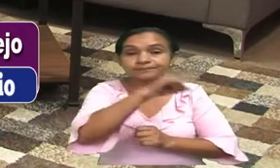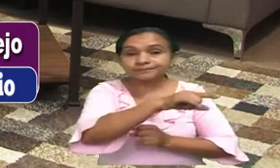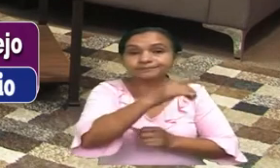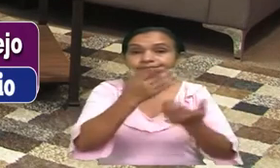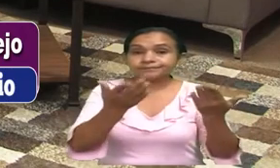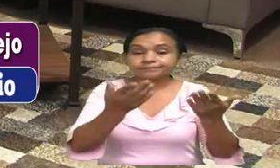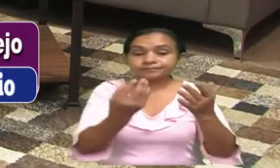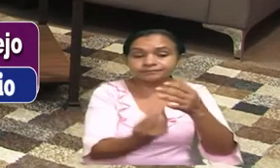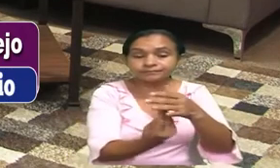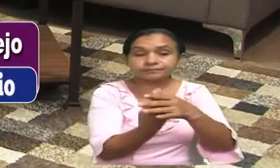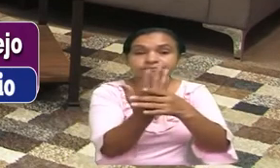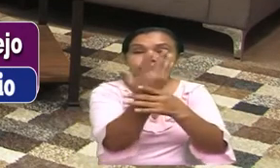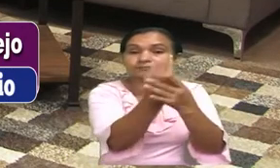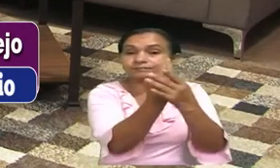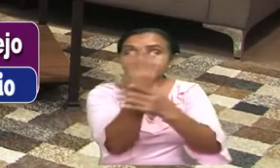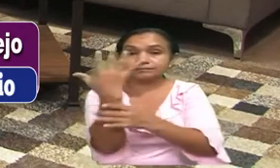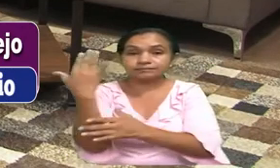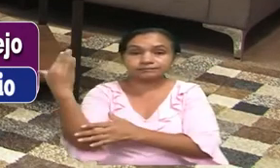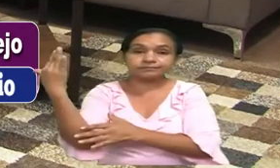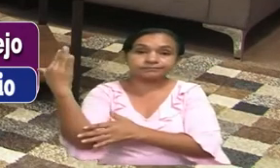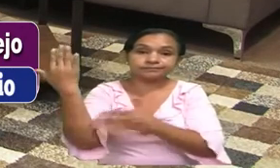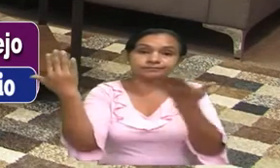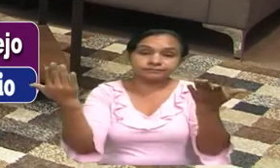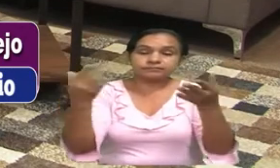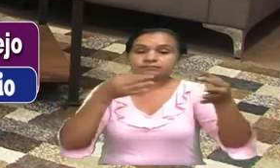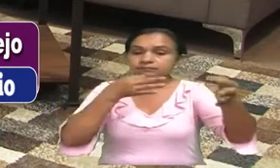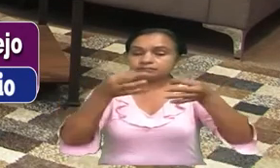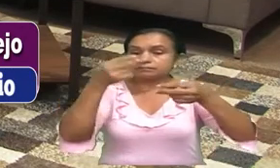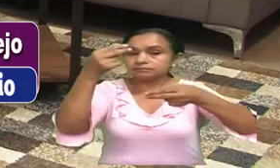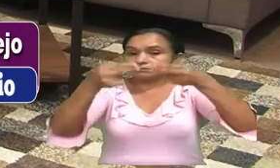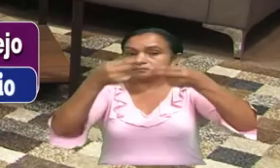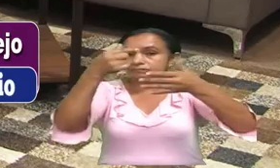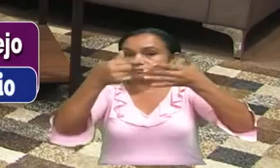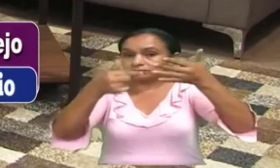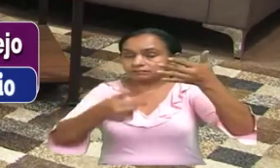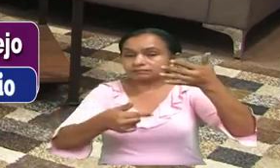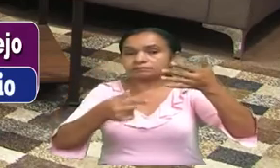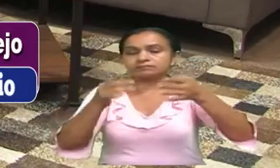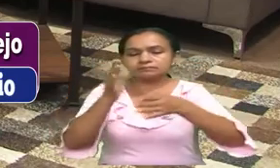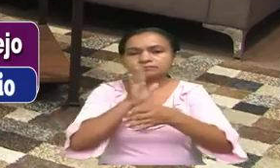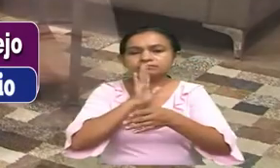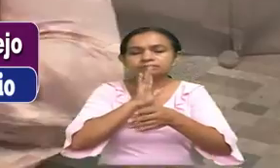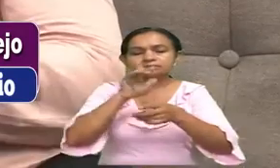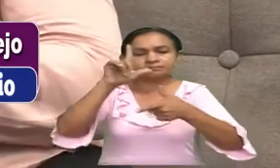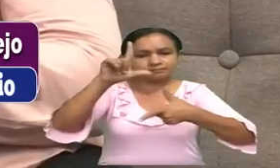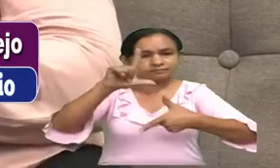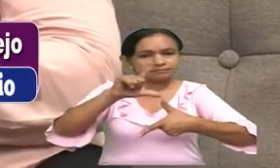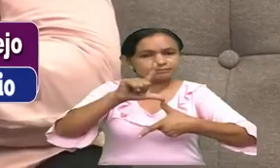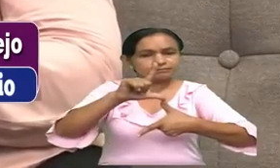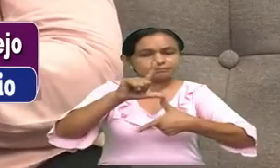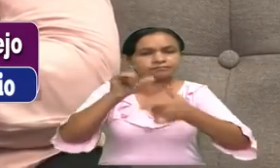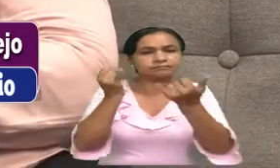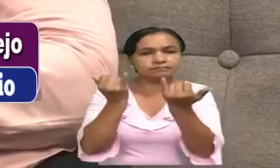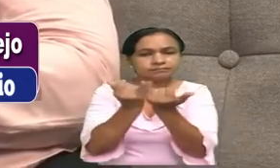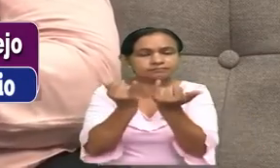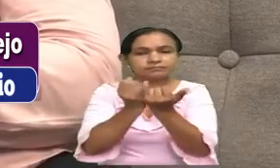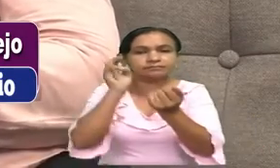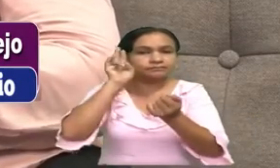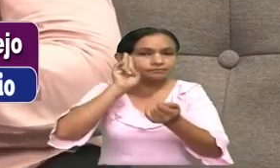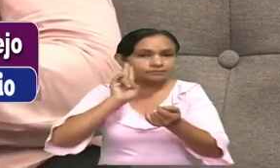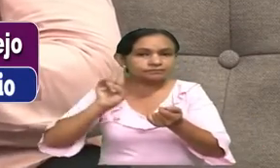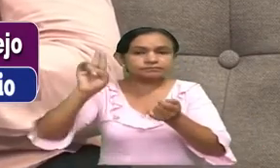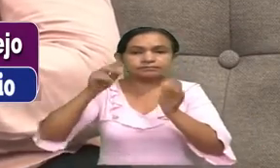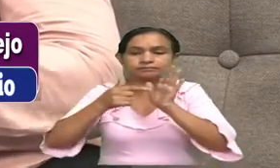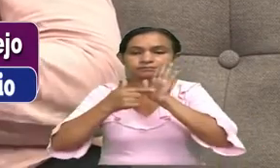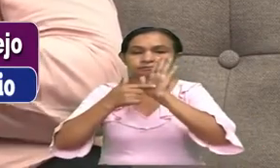o el cultivo. Pero eso hay que definir esos indicadores, y esta discusión la hemos tenido también a nivel de Latinoamérica. Claro. Porque las universidades, por